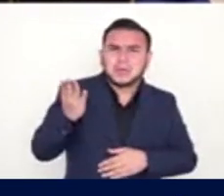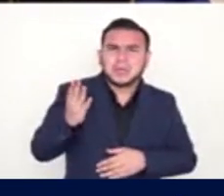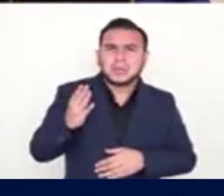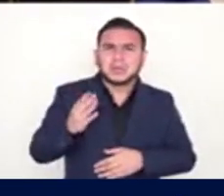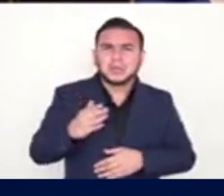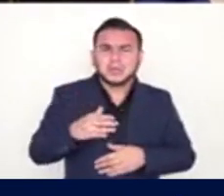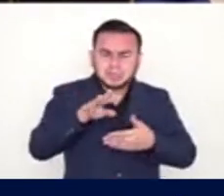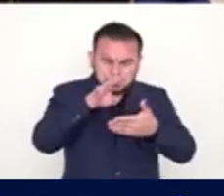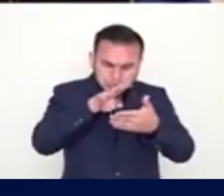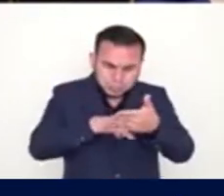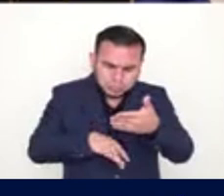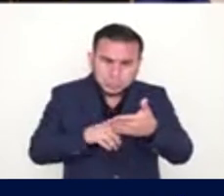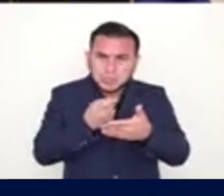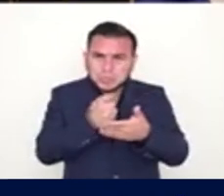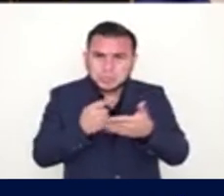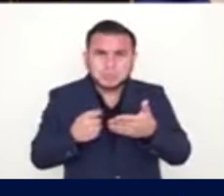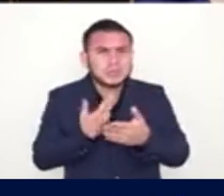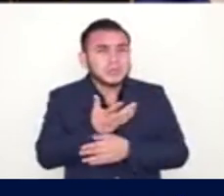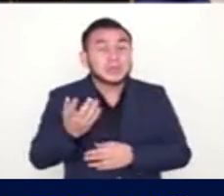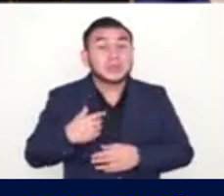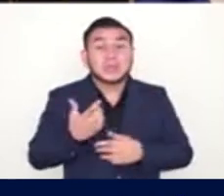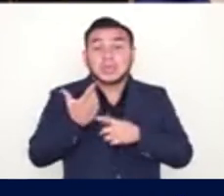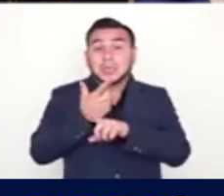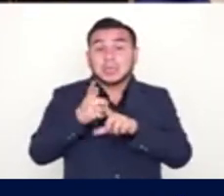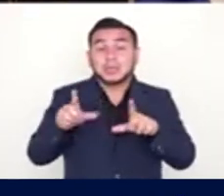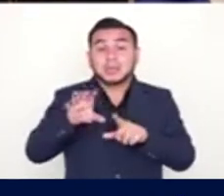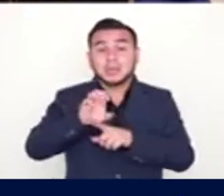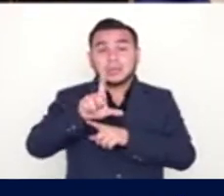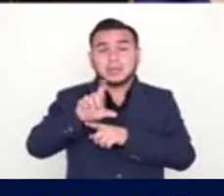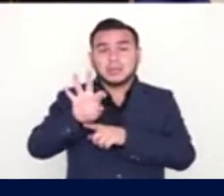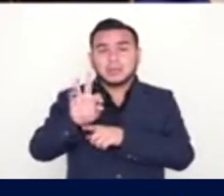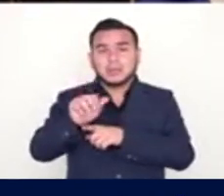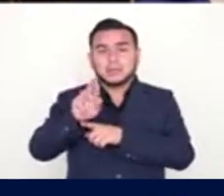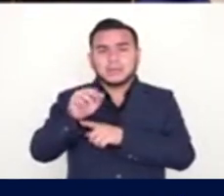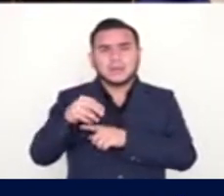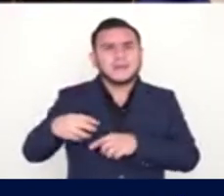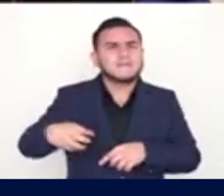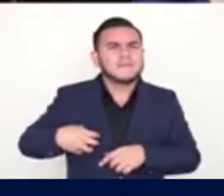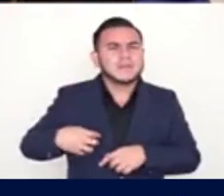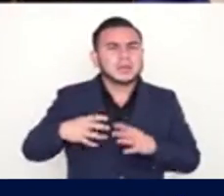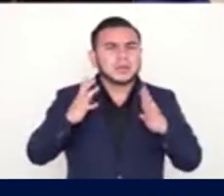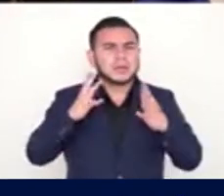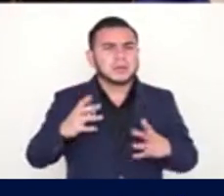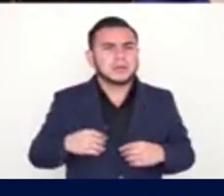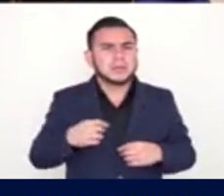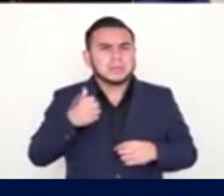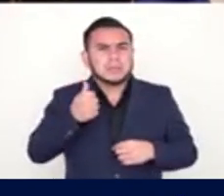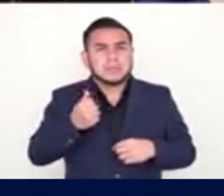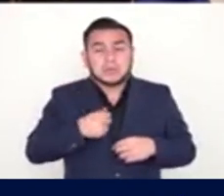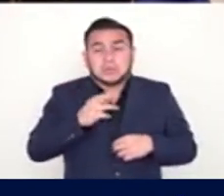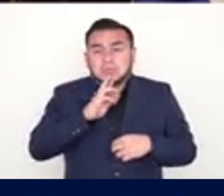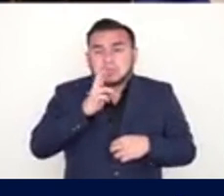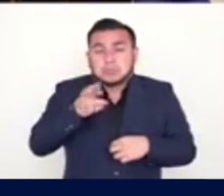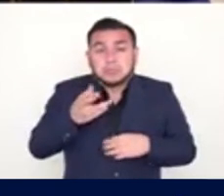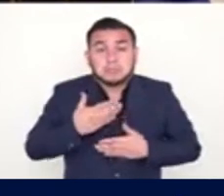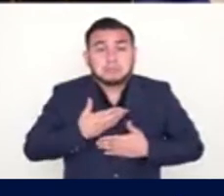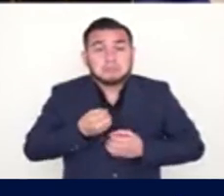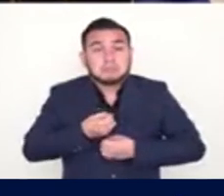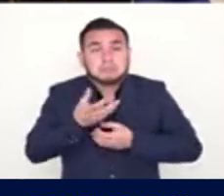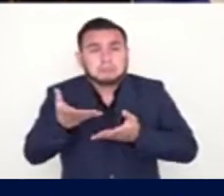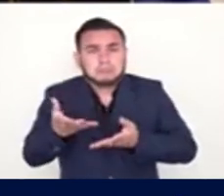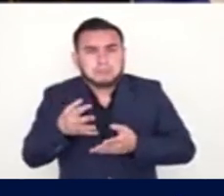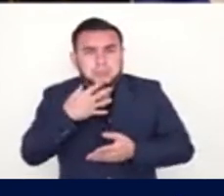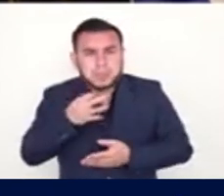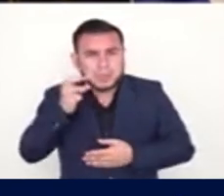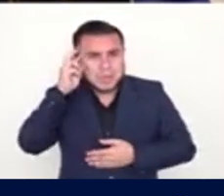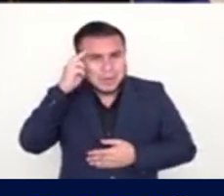lo que quieran. Y van a escribir, en el caso del Faro, una sarta de mentiras del gobierno. ¿Y nosotros qué hacemos? Desmentirlas. Y eso es la violación a